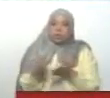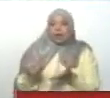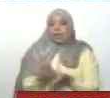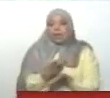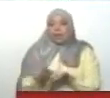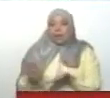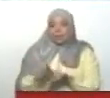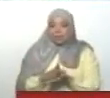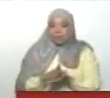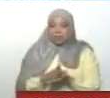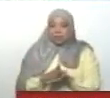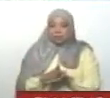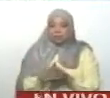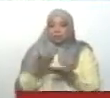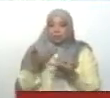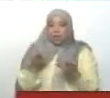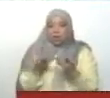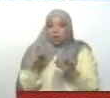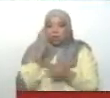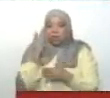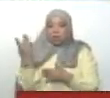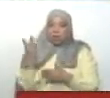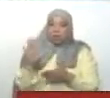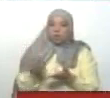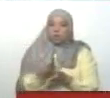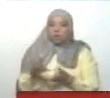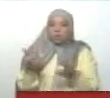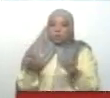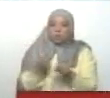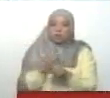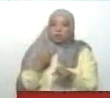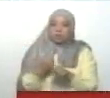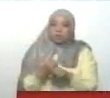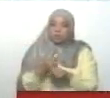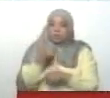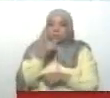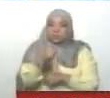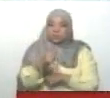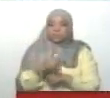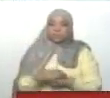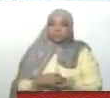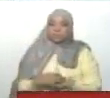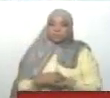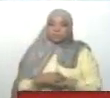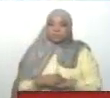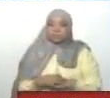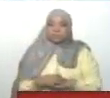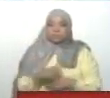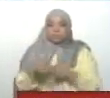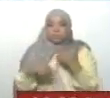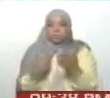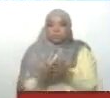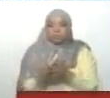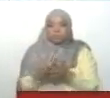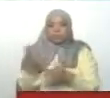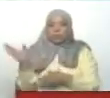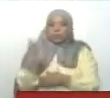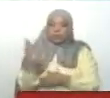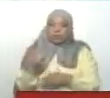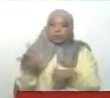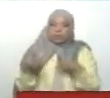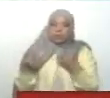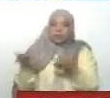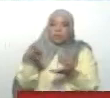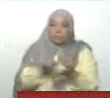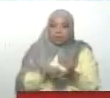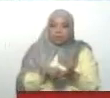canten, los toquen, los bailen, las nuevas generaciones, que eso que ustedes han hecho desde Carayaca se